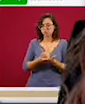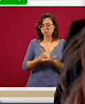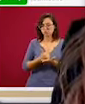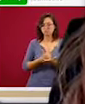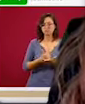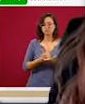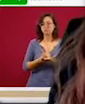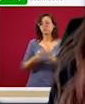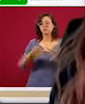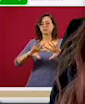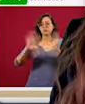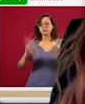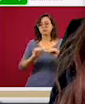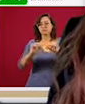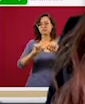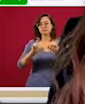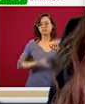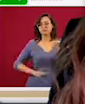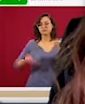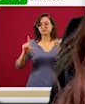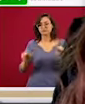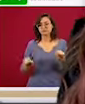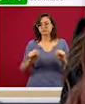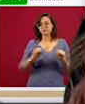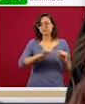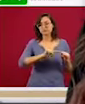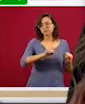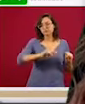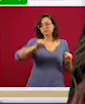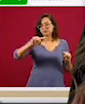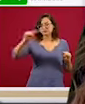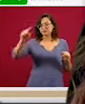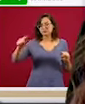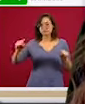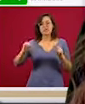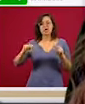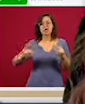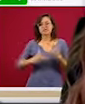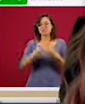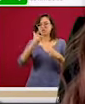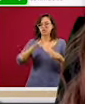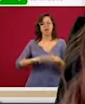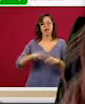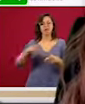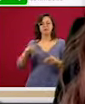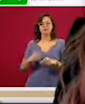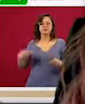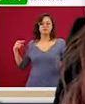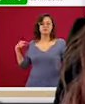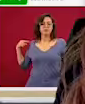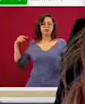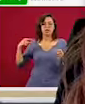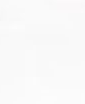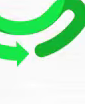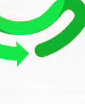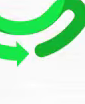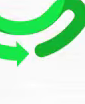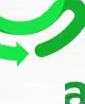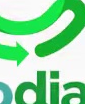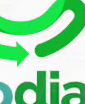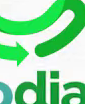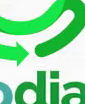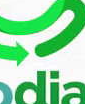generales del 74% y en camas críticas estas con ventilador del 69%.